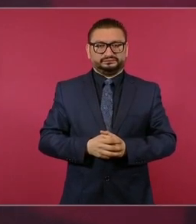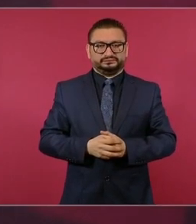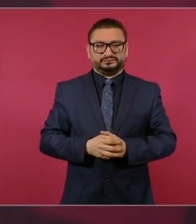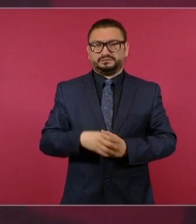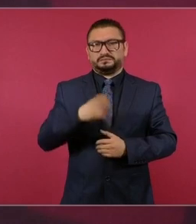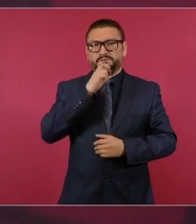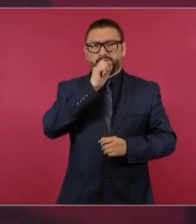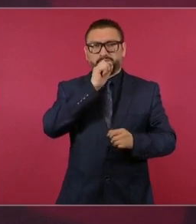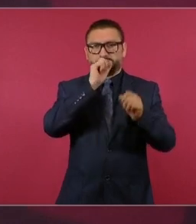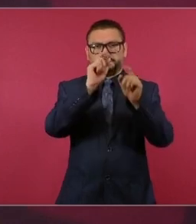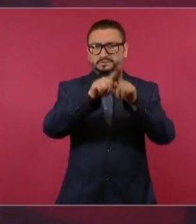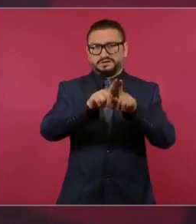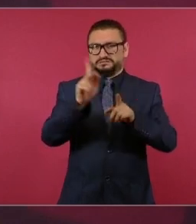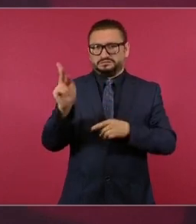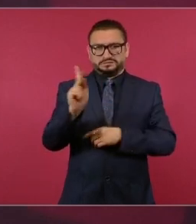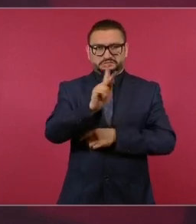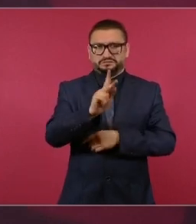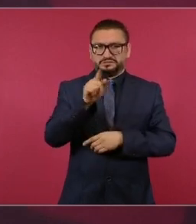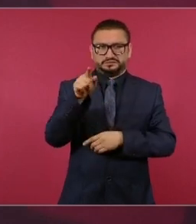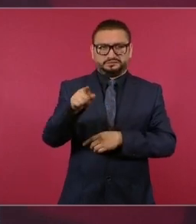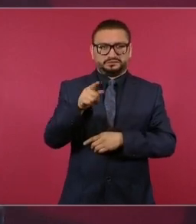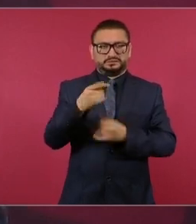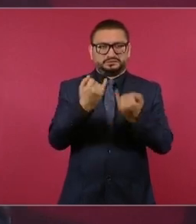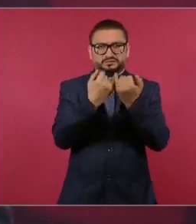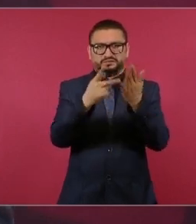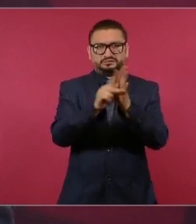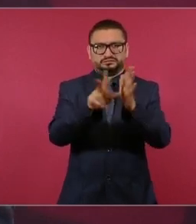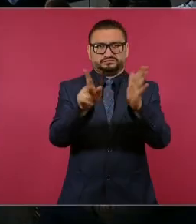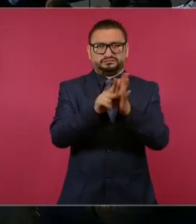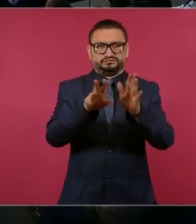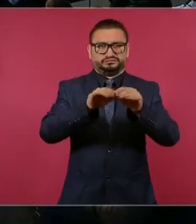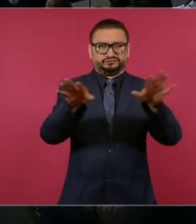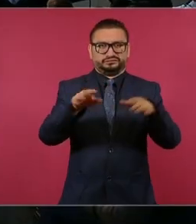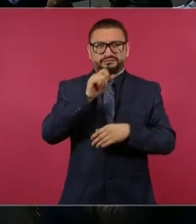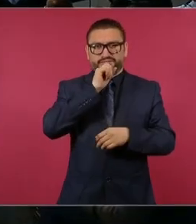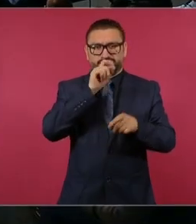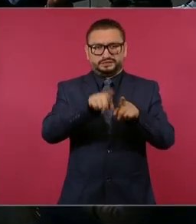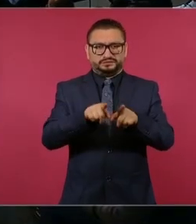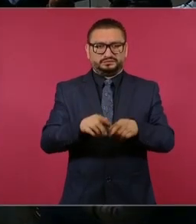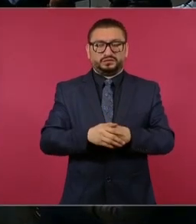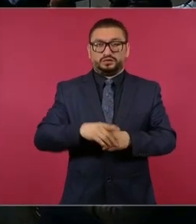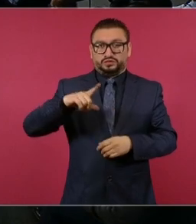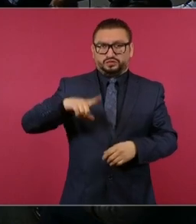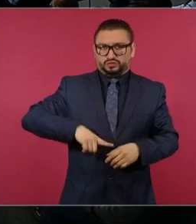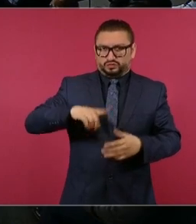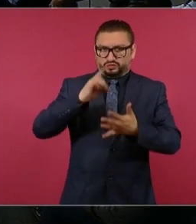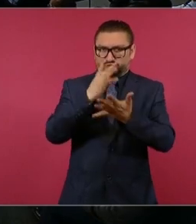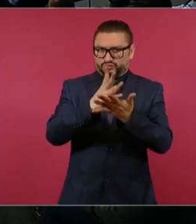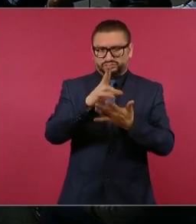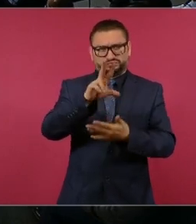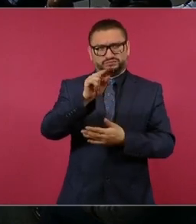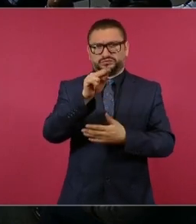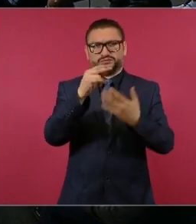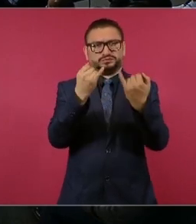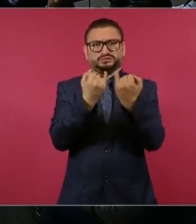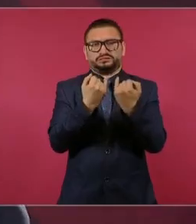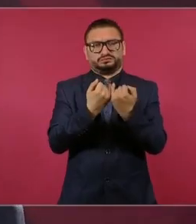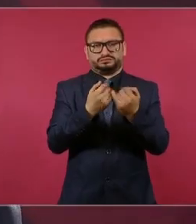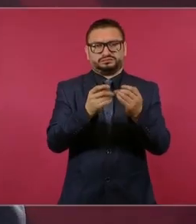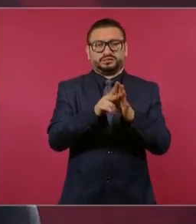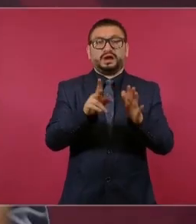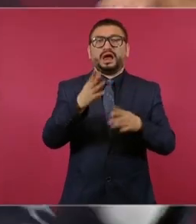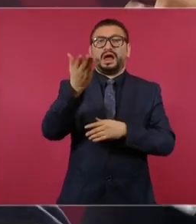Es lo mismo que sucede en los medios, no es solo el gobierno. Antes no se